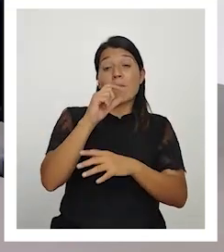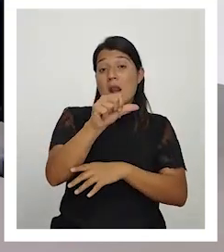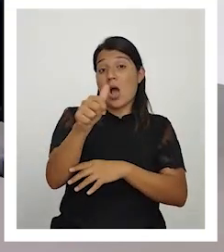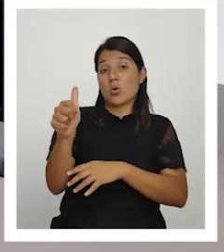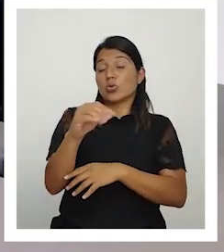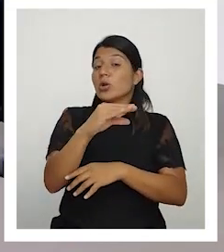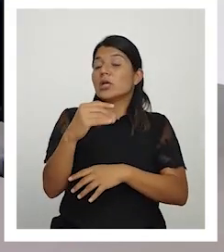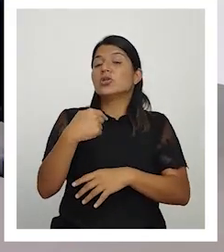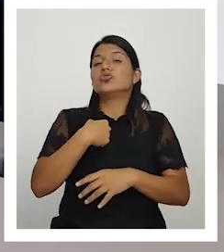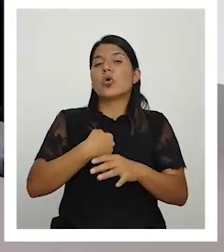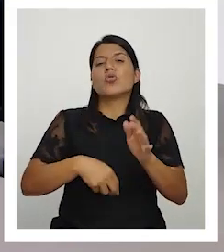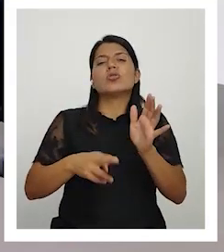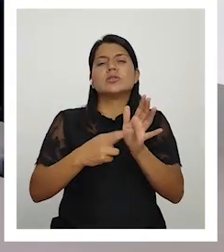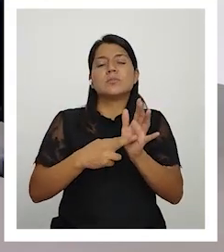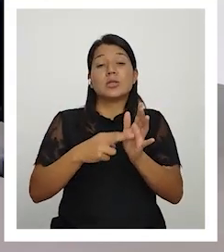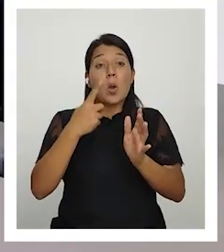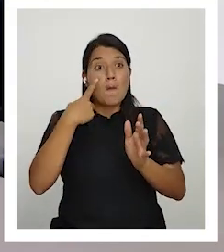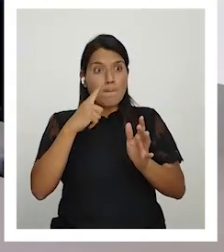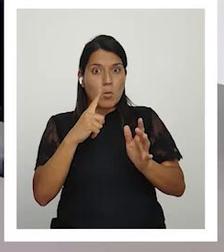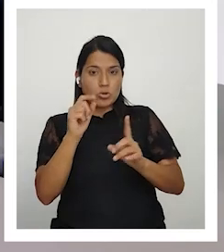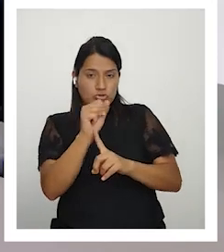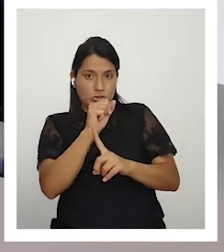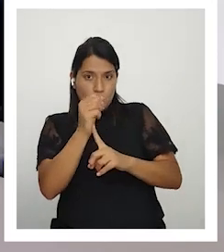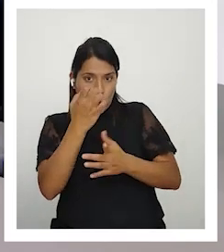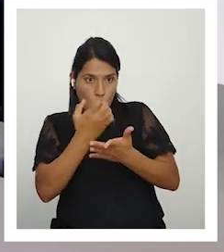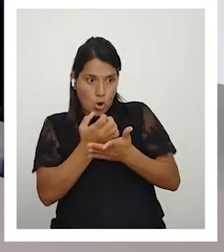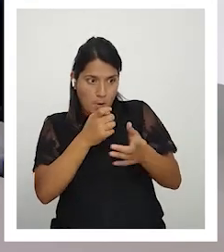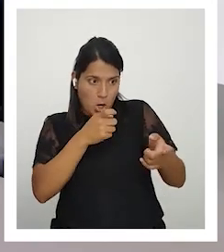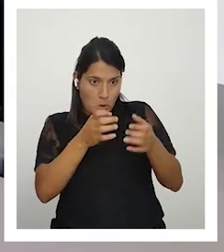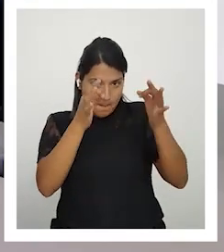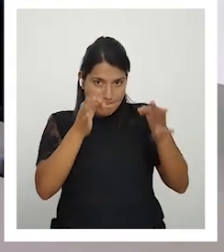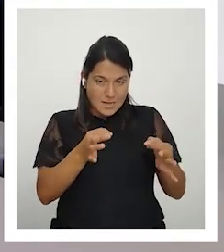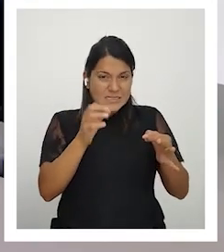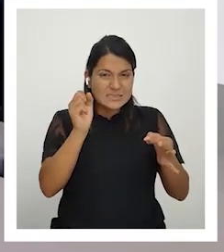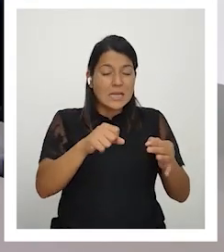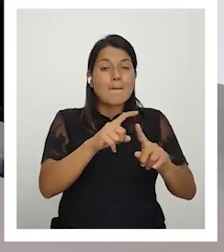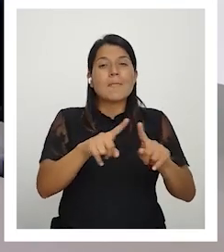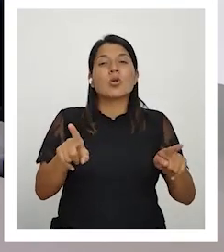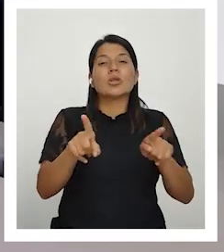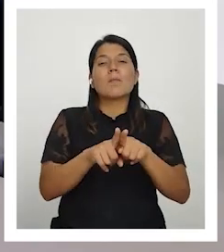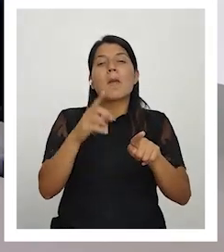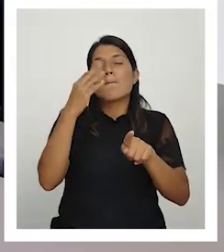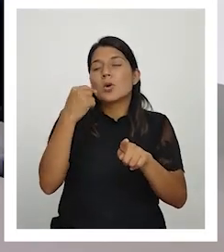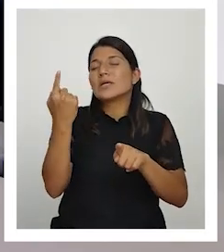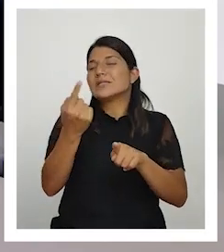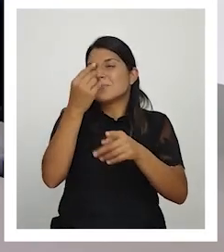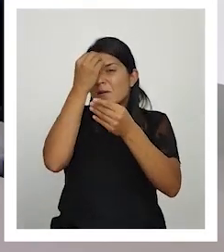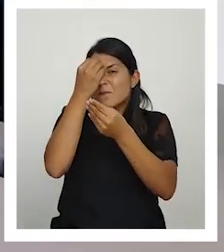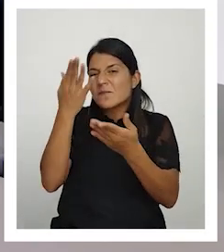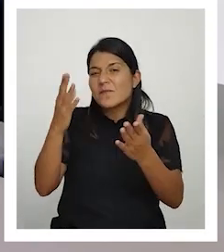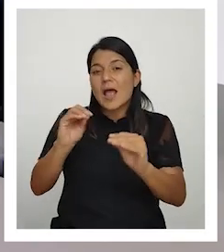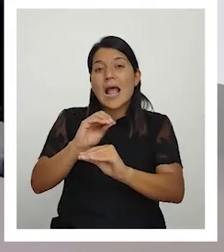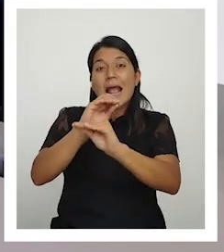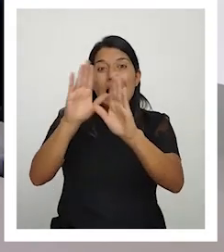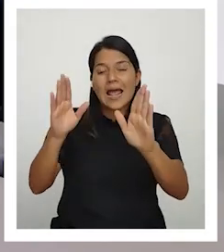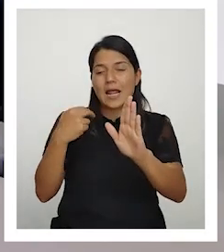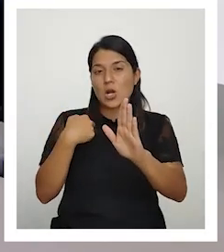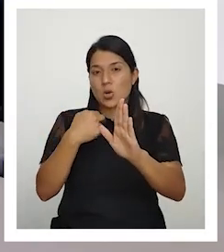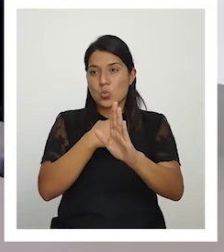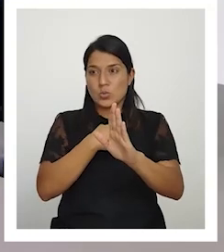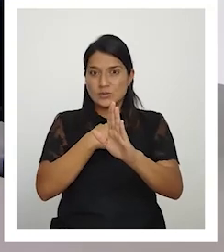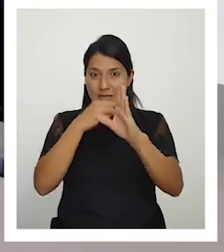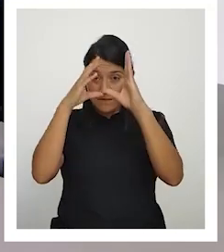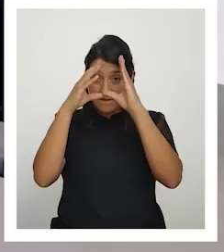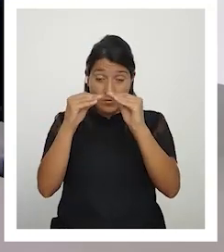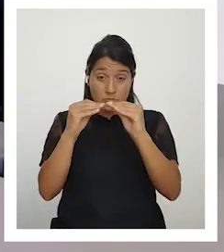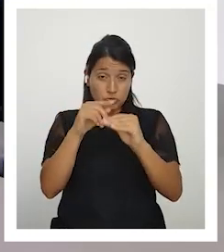por la sostenibilidad y no solo por la forma en que manejamos, sino también por transparentar nuestras acciones y en esa medida pues que estén tranquilos,